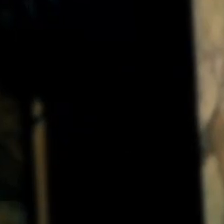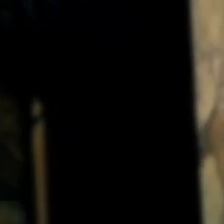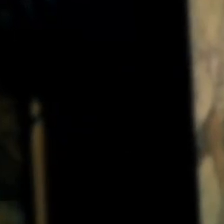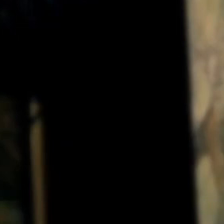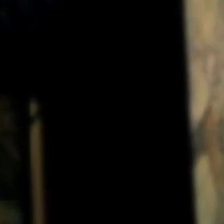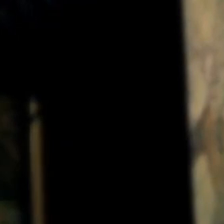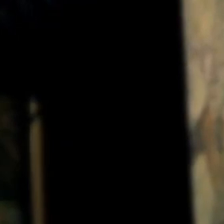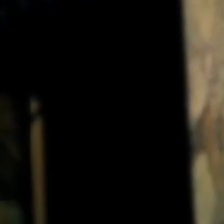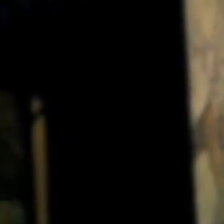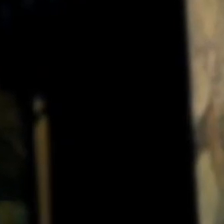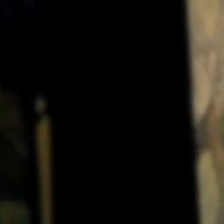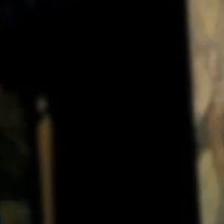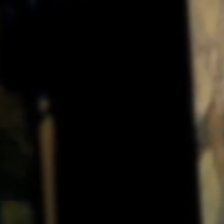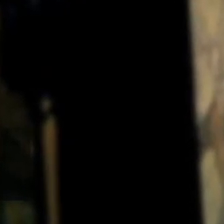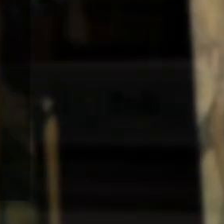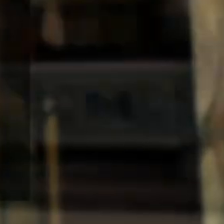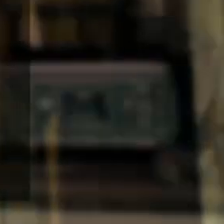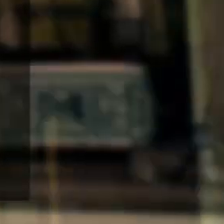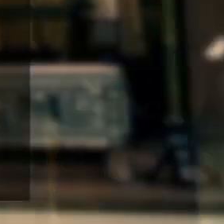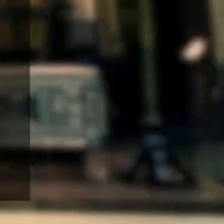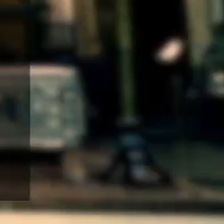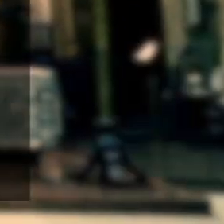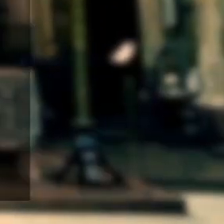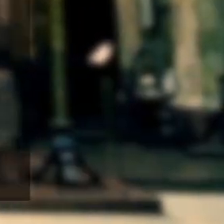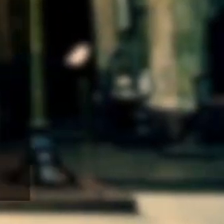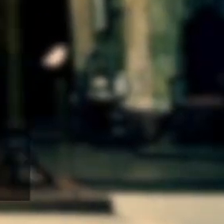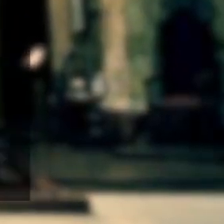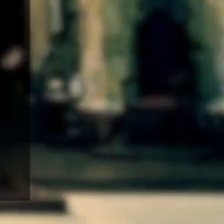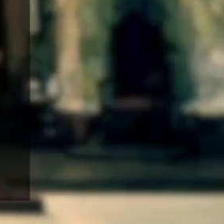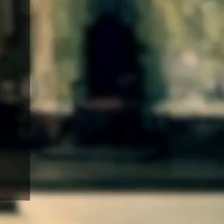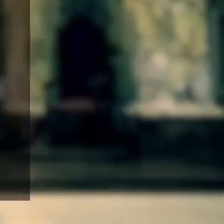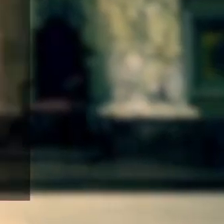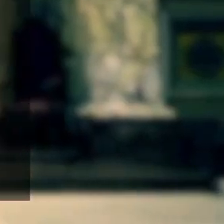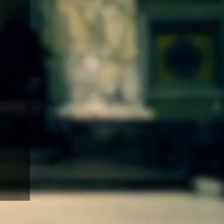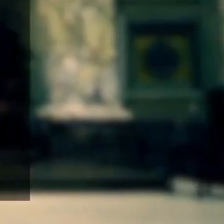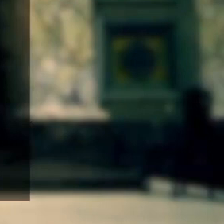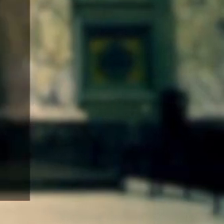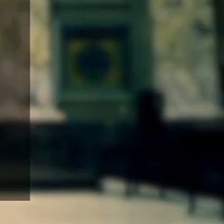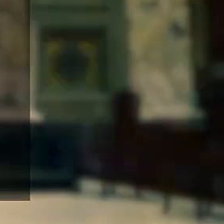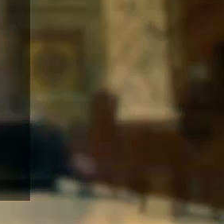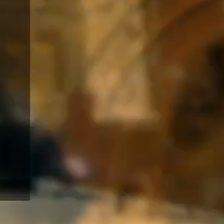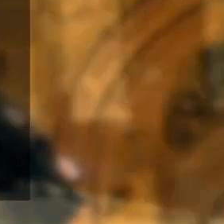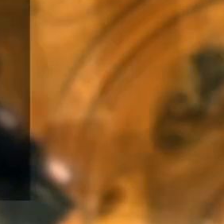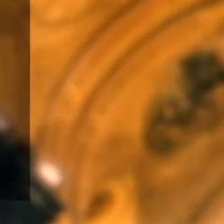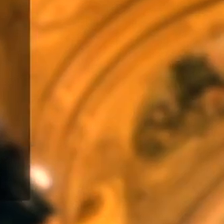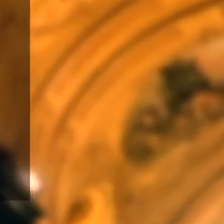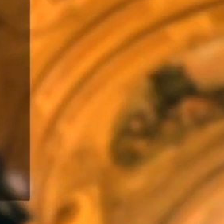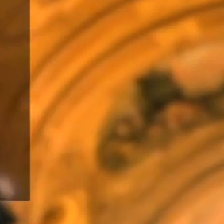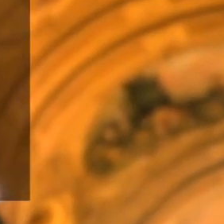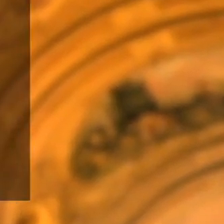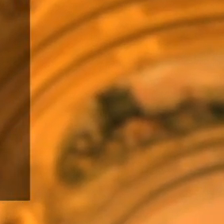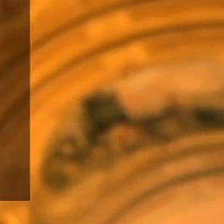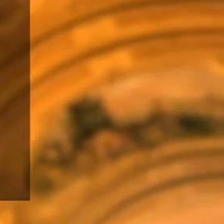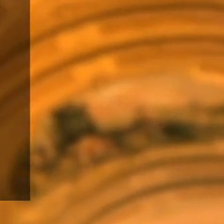del código QR, será para el mantenimiento de la Iglesia Catedral y el sostenimiento del culto en